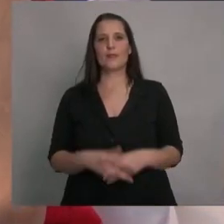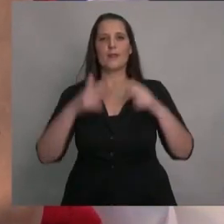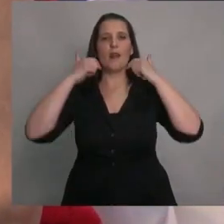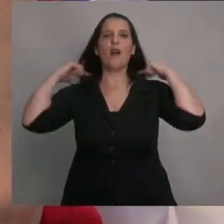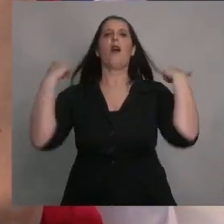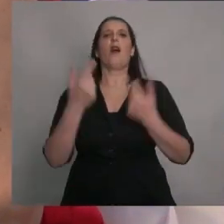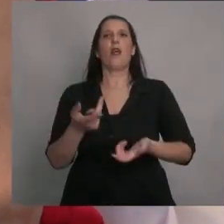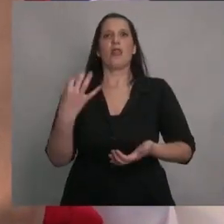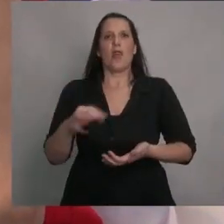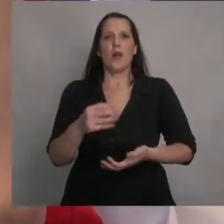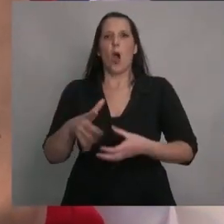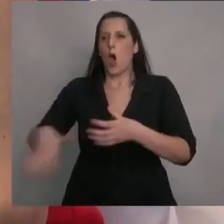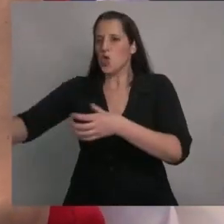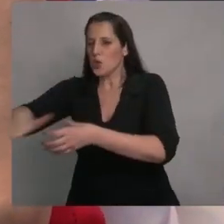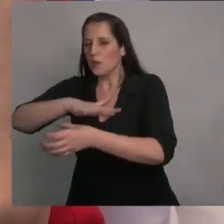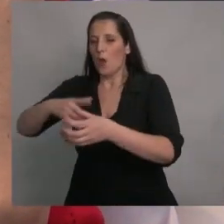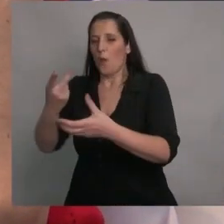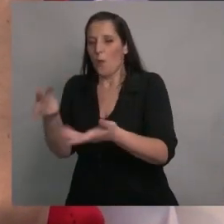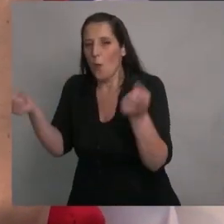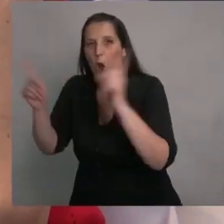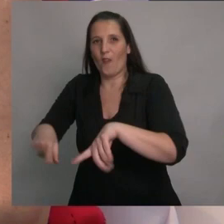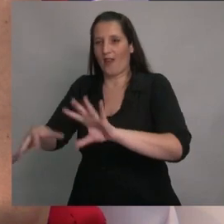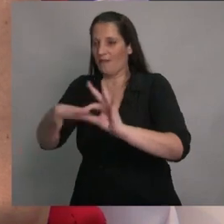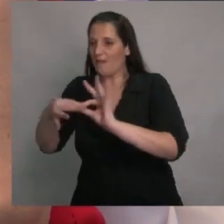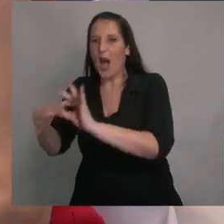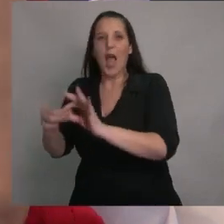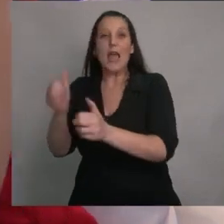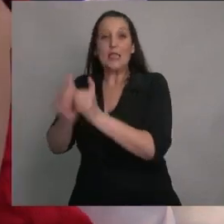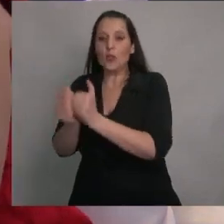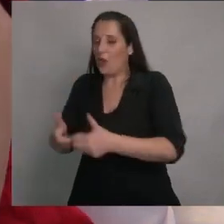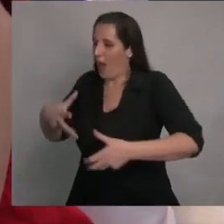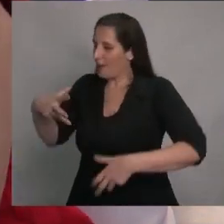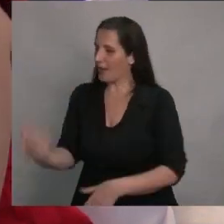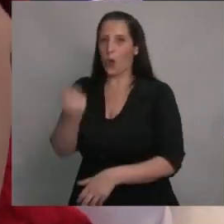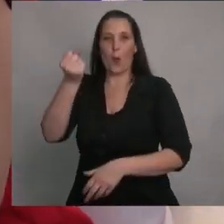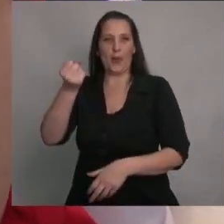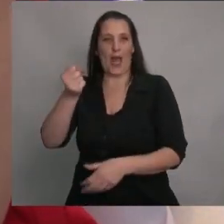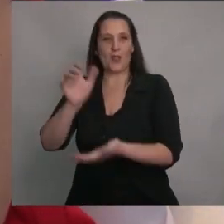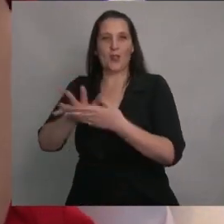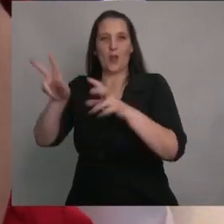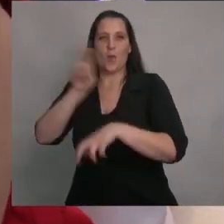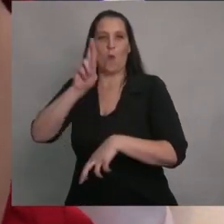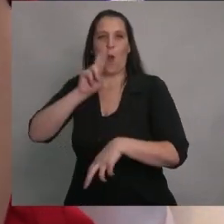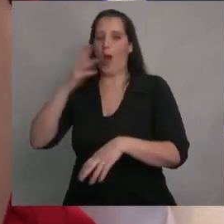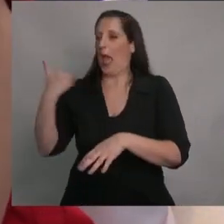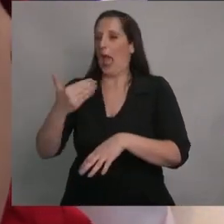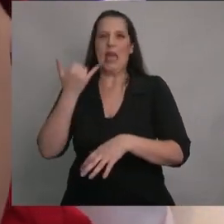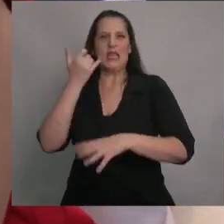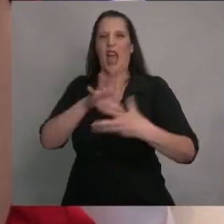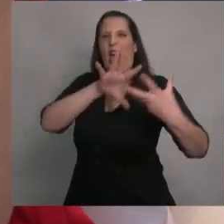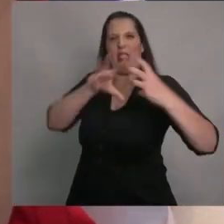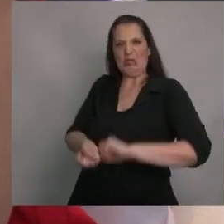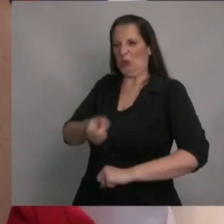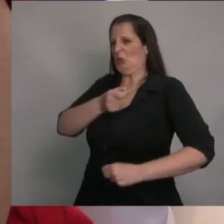reconstruir comunalidad, vincularidad y retomar la historia de la politicidad femenina destruida,